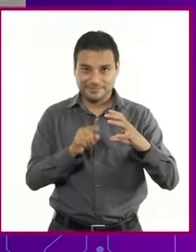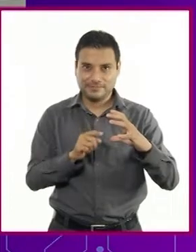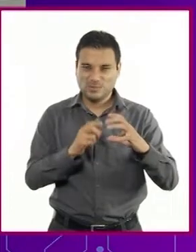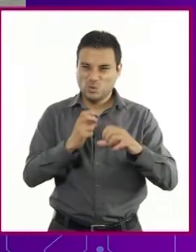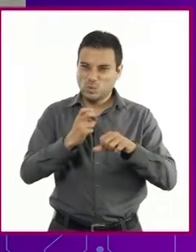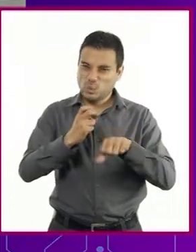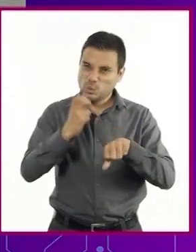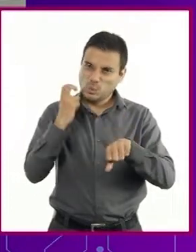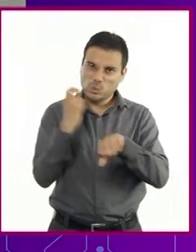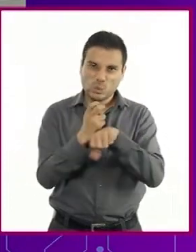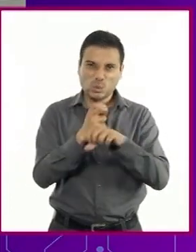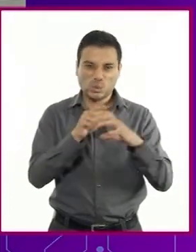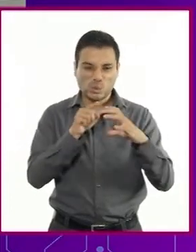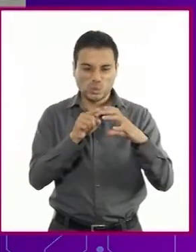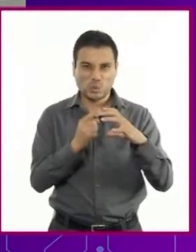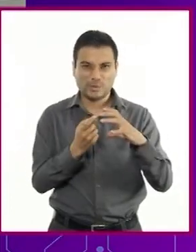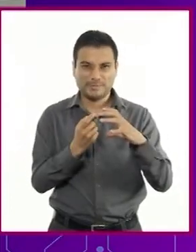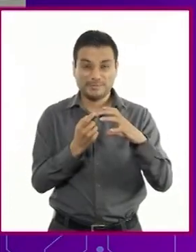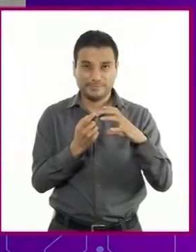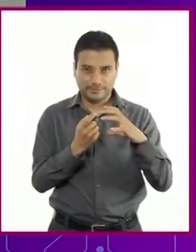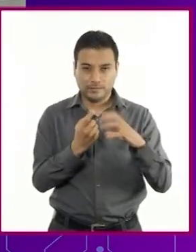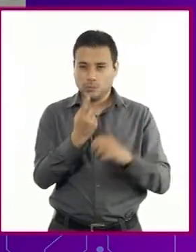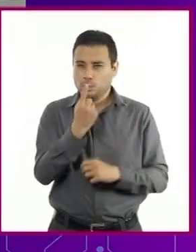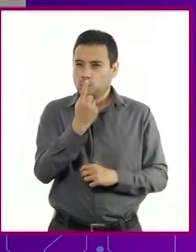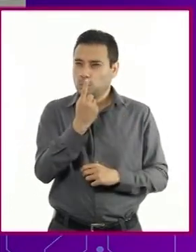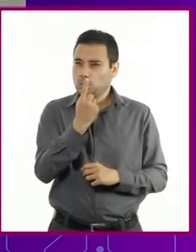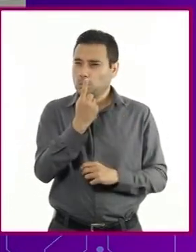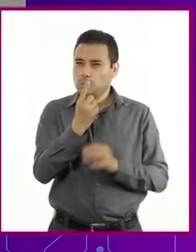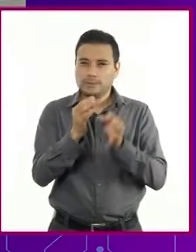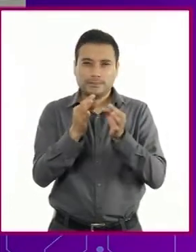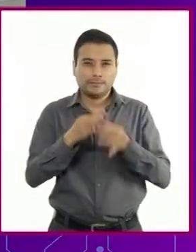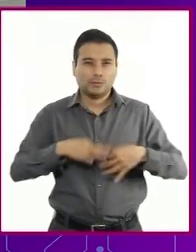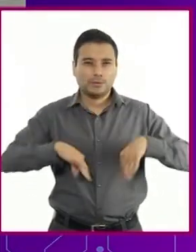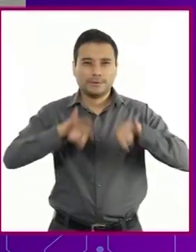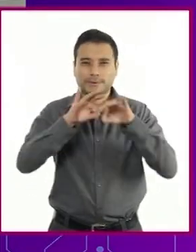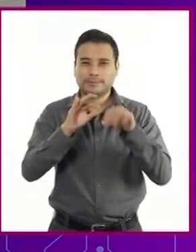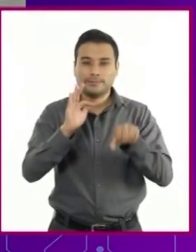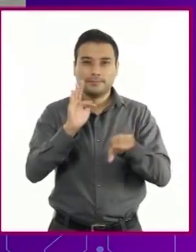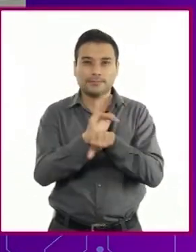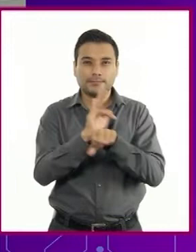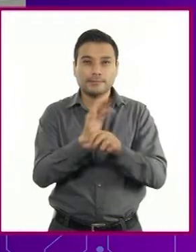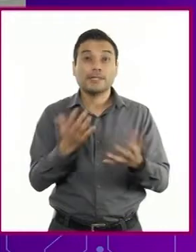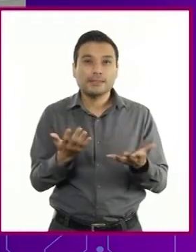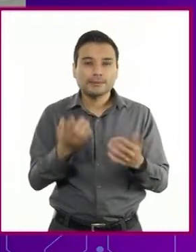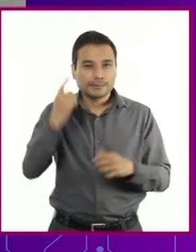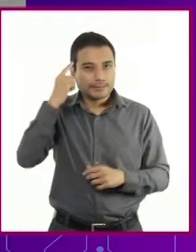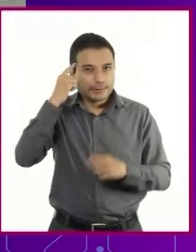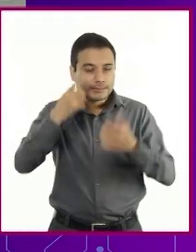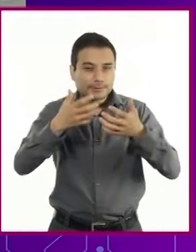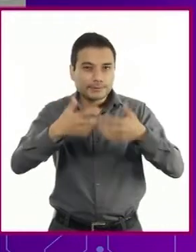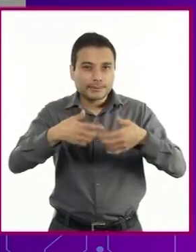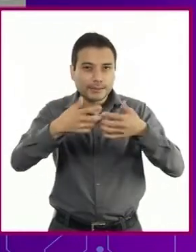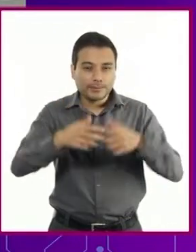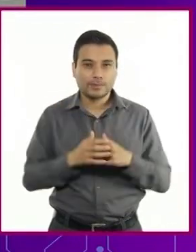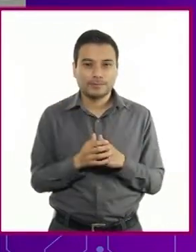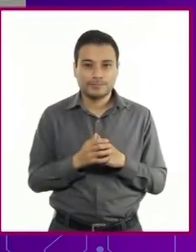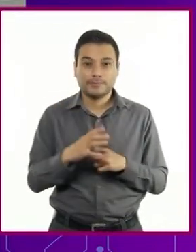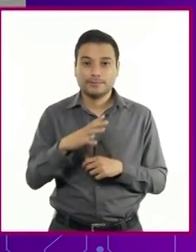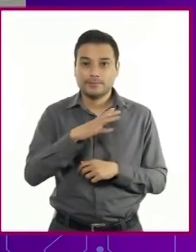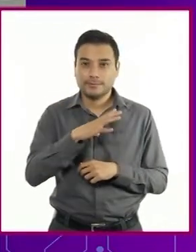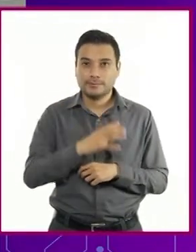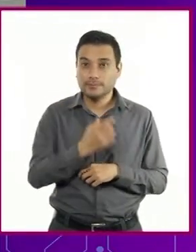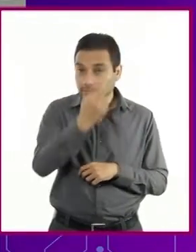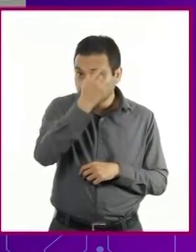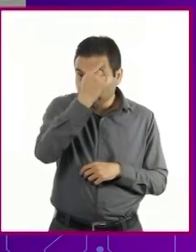cuerpo, ya que protege el órgano más importante de todos, el cerebro. Está formado por el